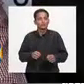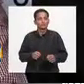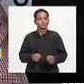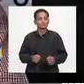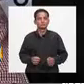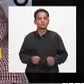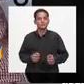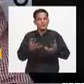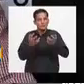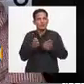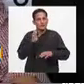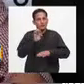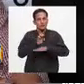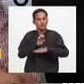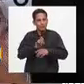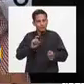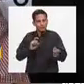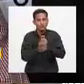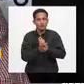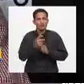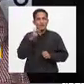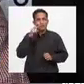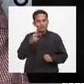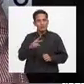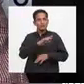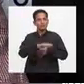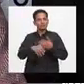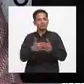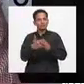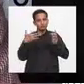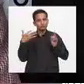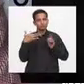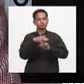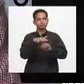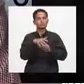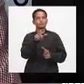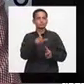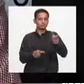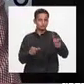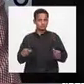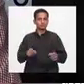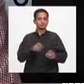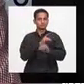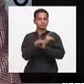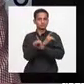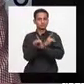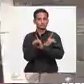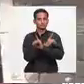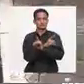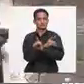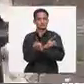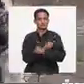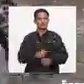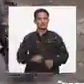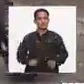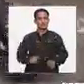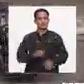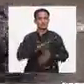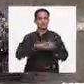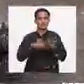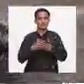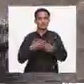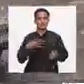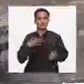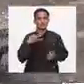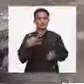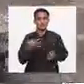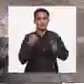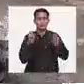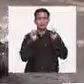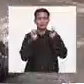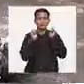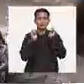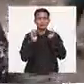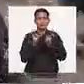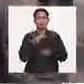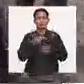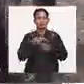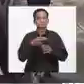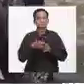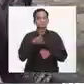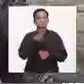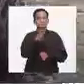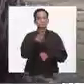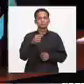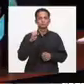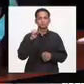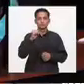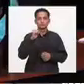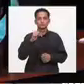para ver algo más incluyente para las personas con discapacidad todos los voluntarios de la campaña tienen derecho a